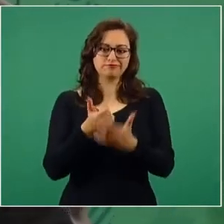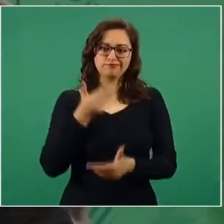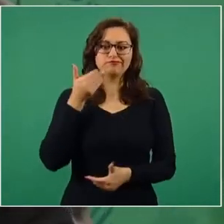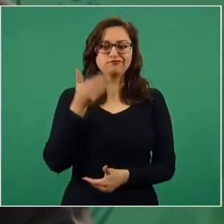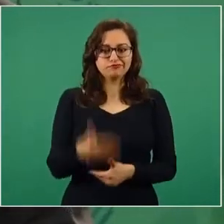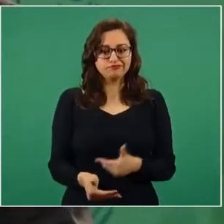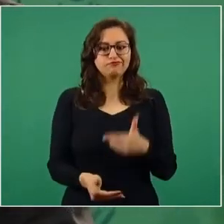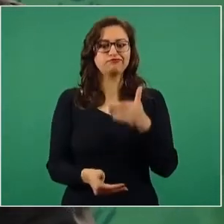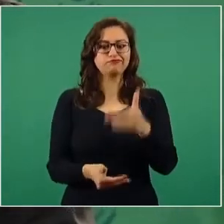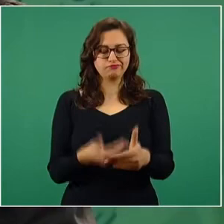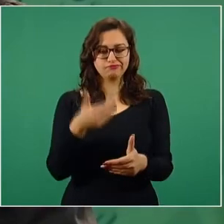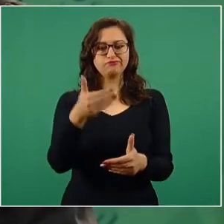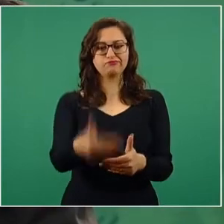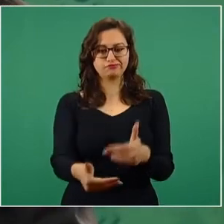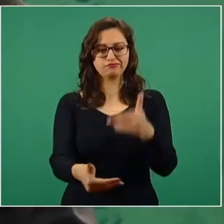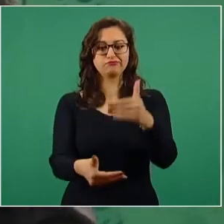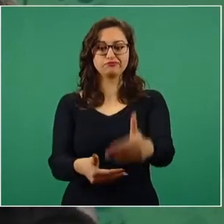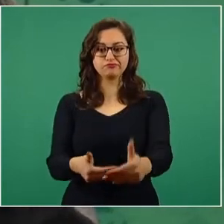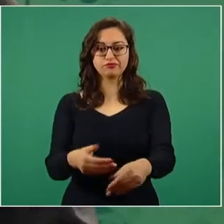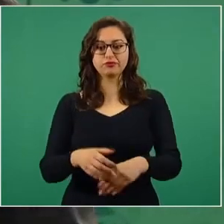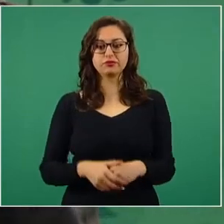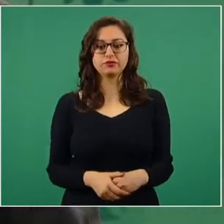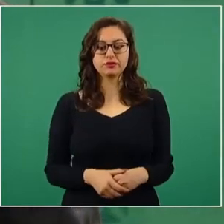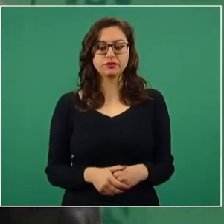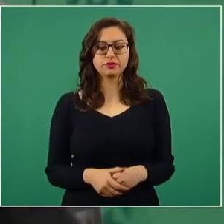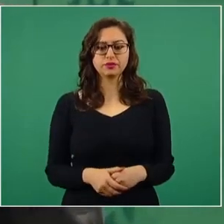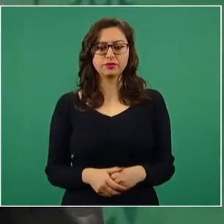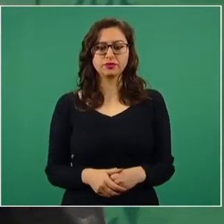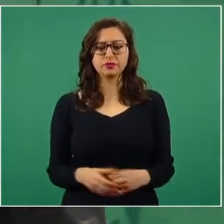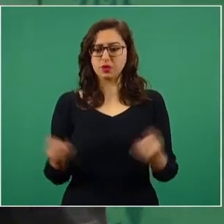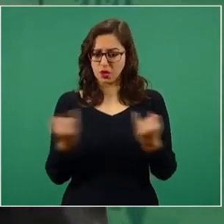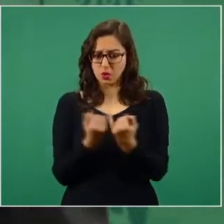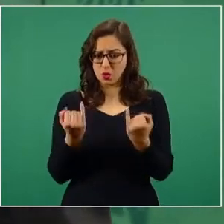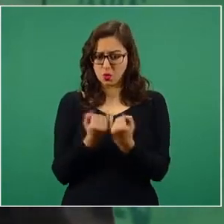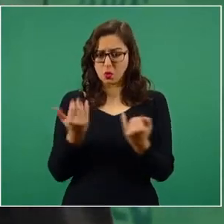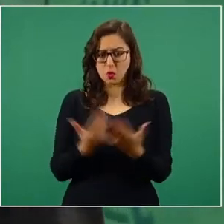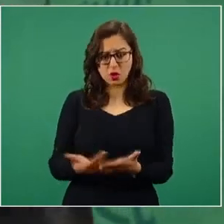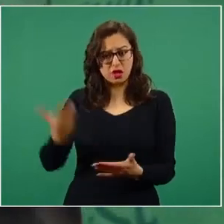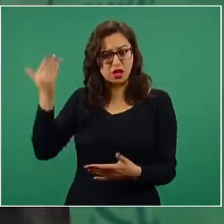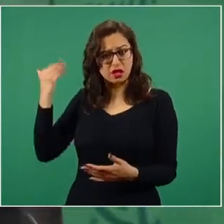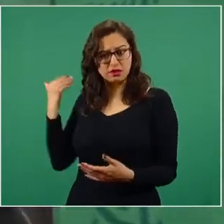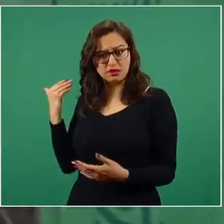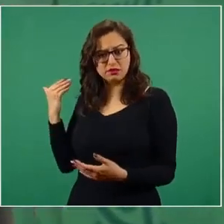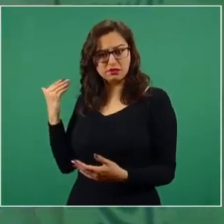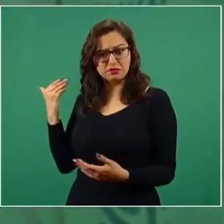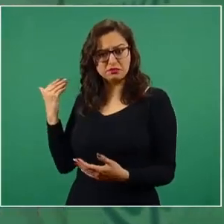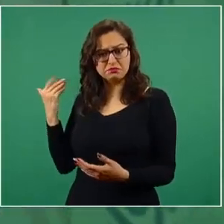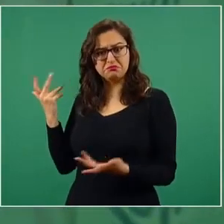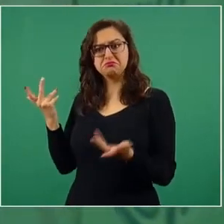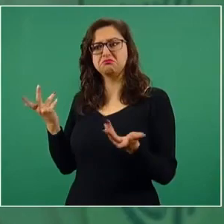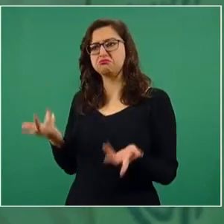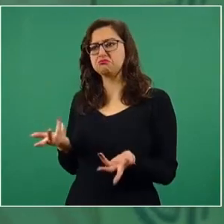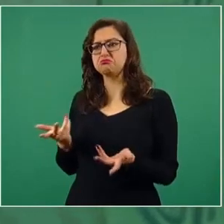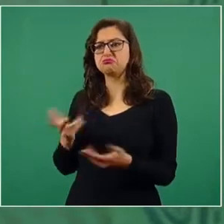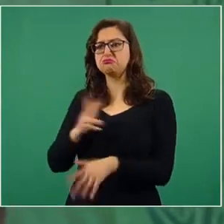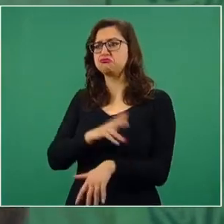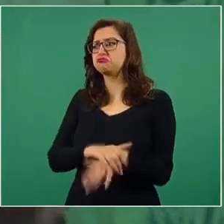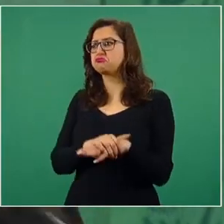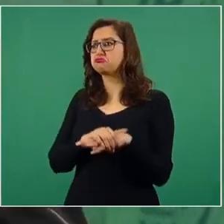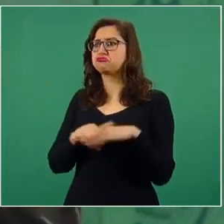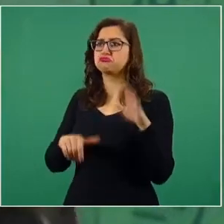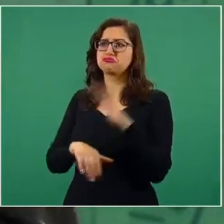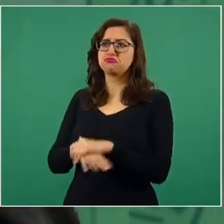avance. No es como antes, de que cada quien hacía lo